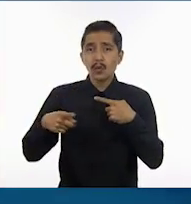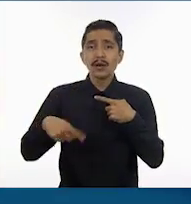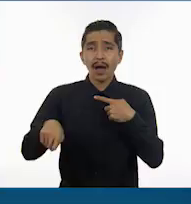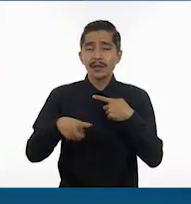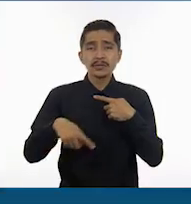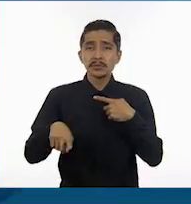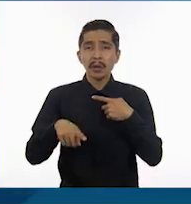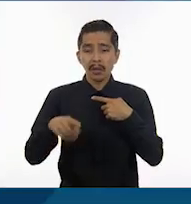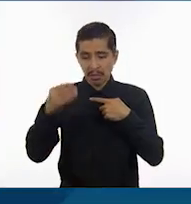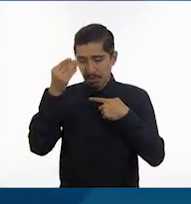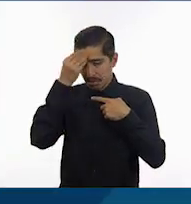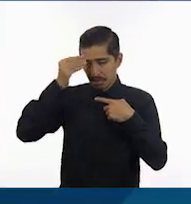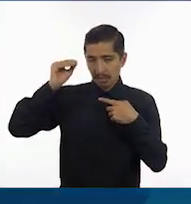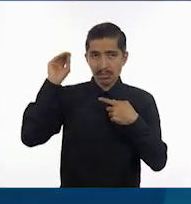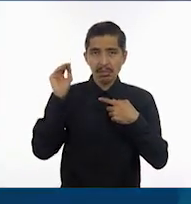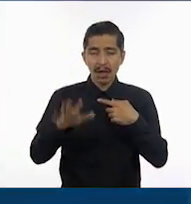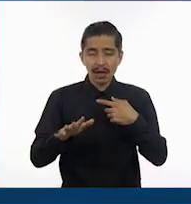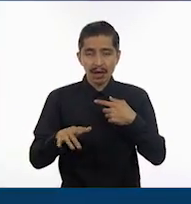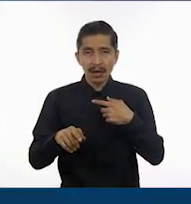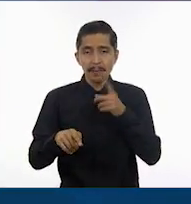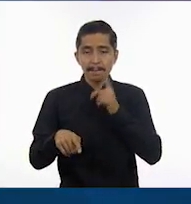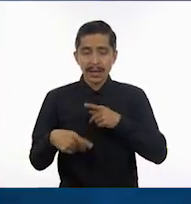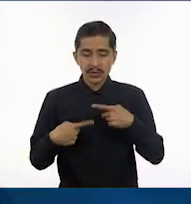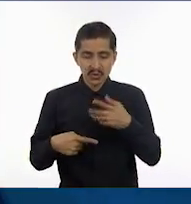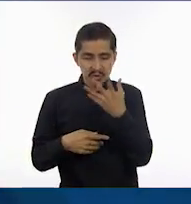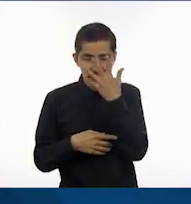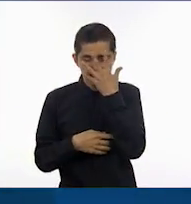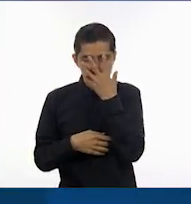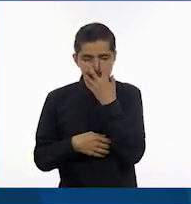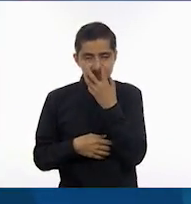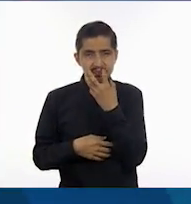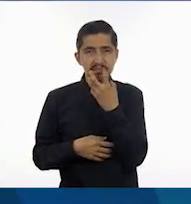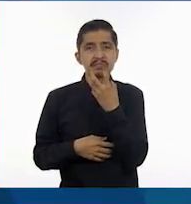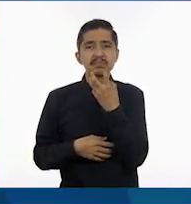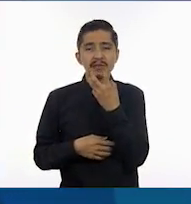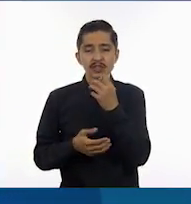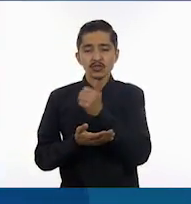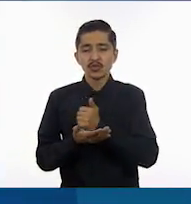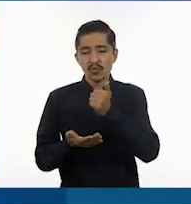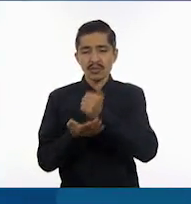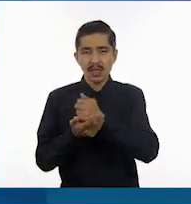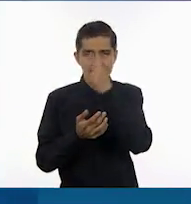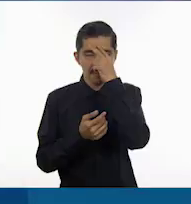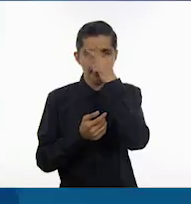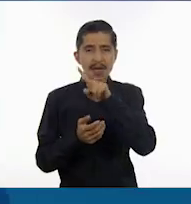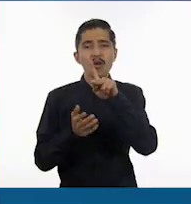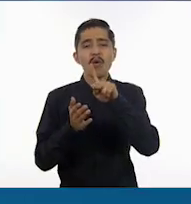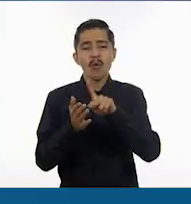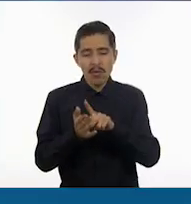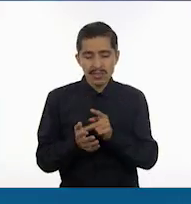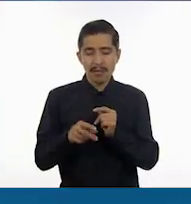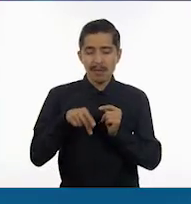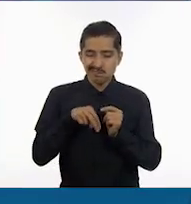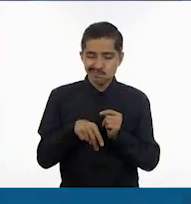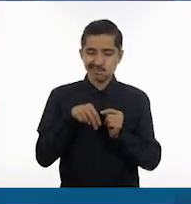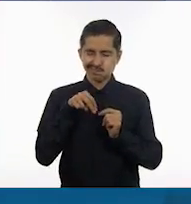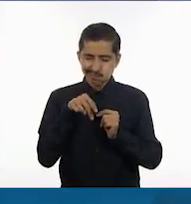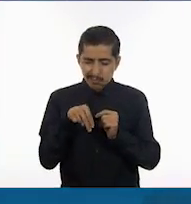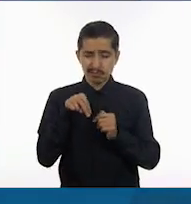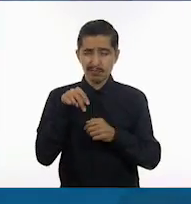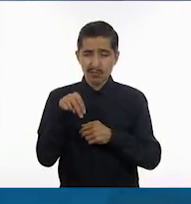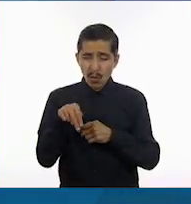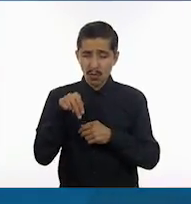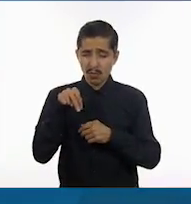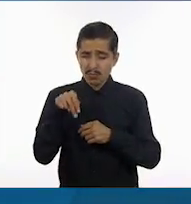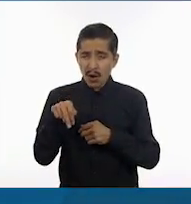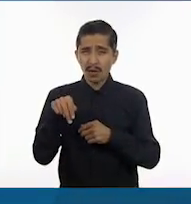del camino y muy tristes tuvieron que regresar a la Ciudad de México caminando y